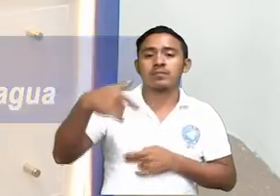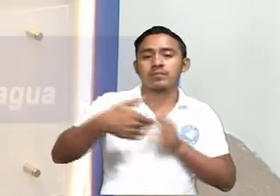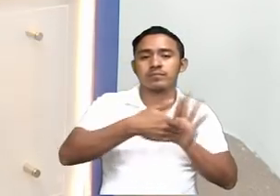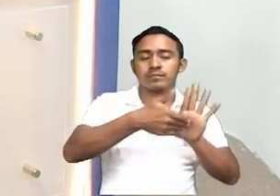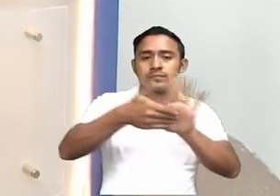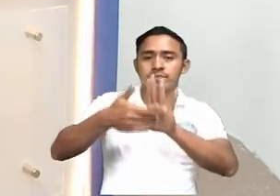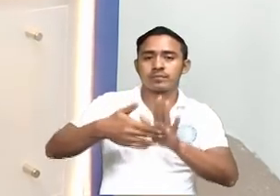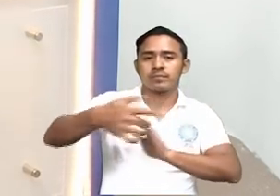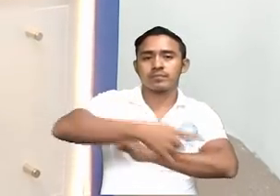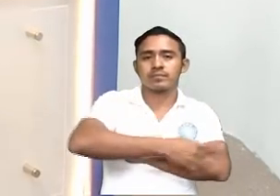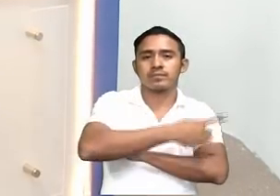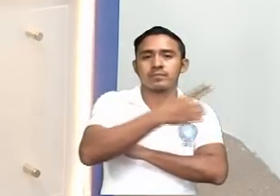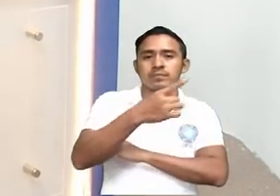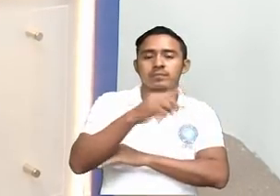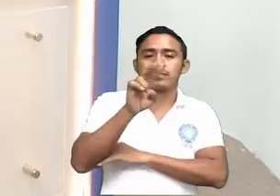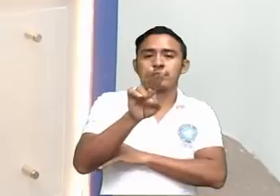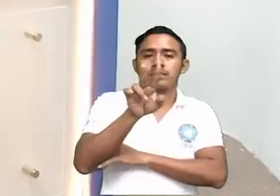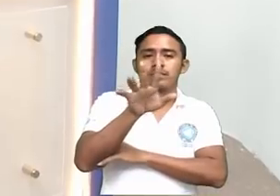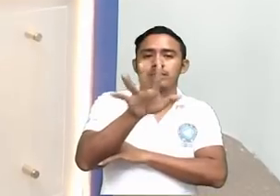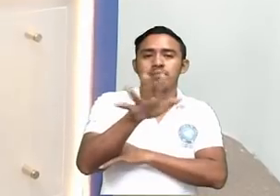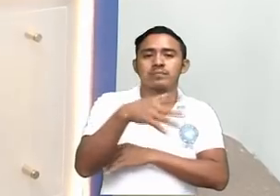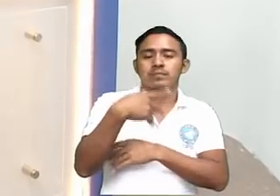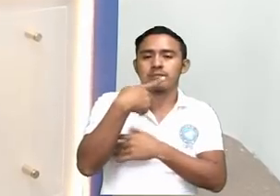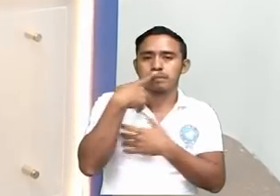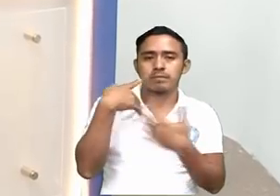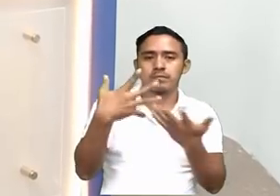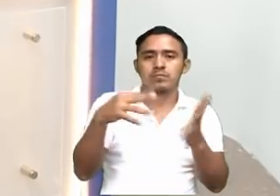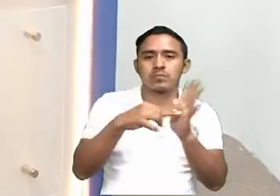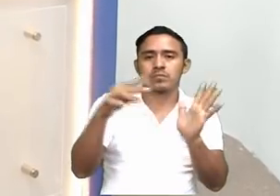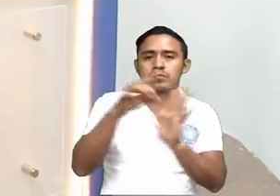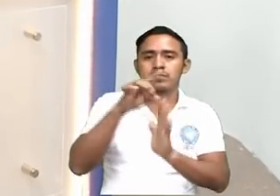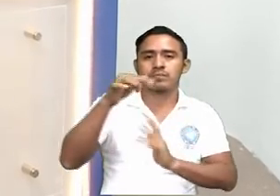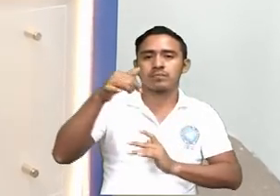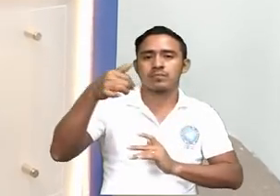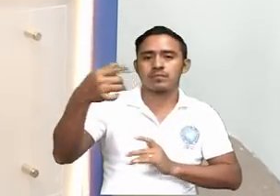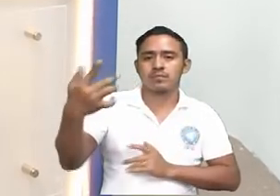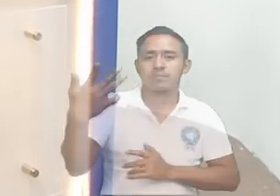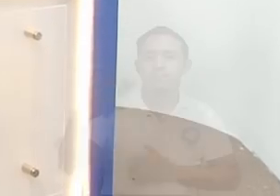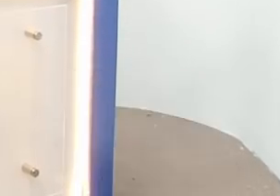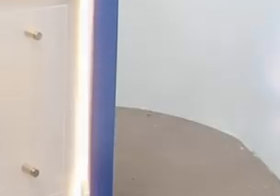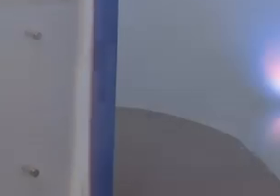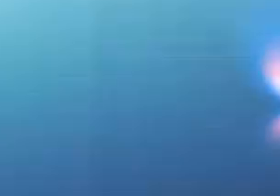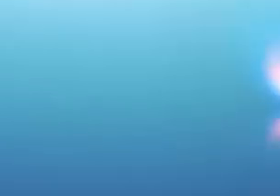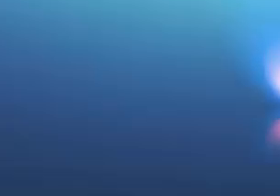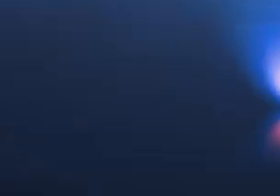nuestros titulares correspondientes a este martes 25 de junio del año 2019.